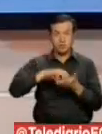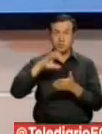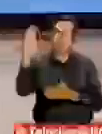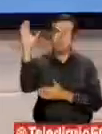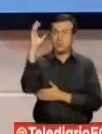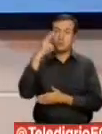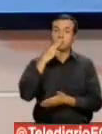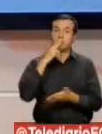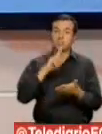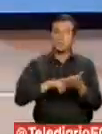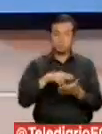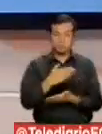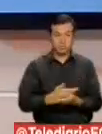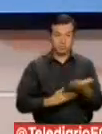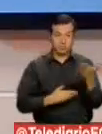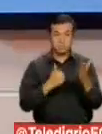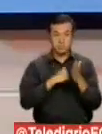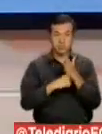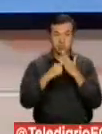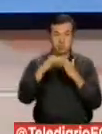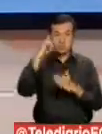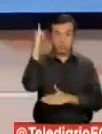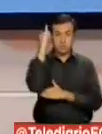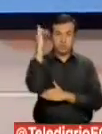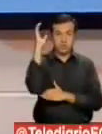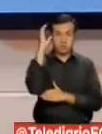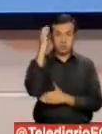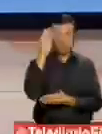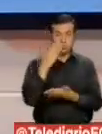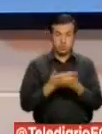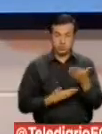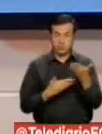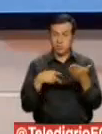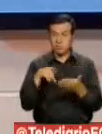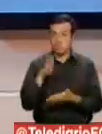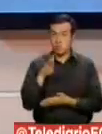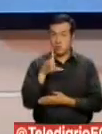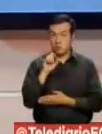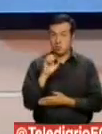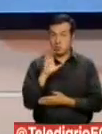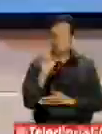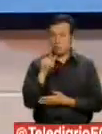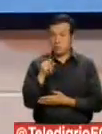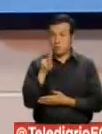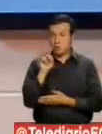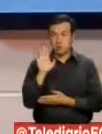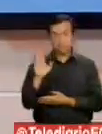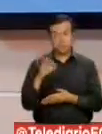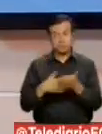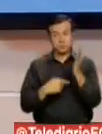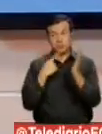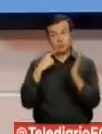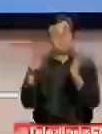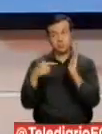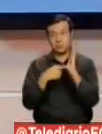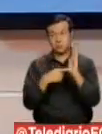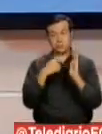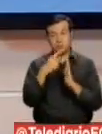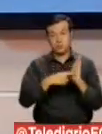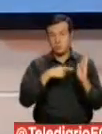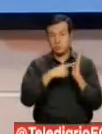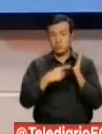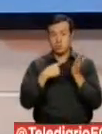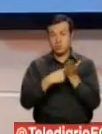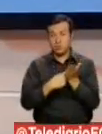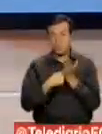colombiano, del Ministerio de Industrias colombiano, dirigido a Pablo Campana, en donde le dice, esto no va a permitir que